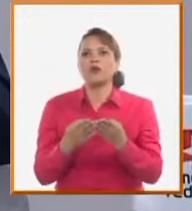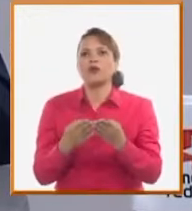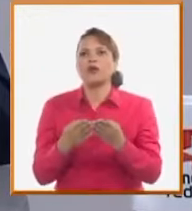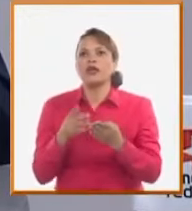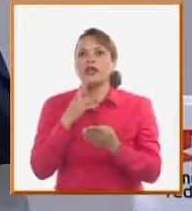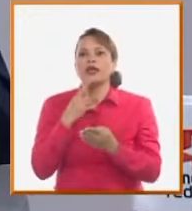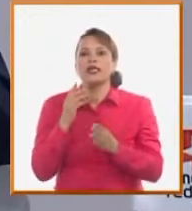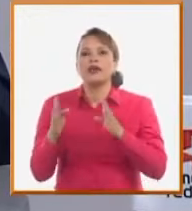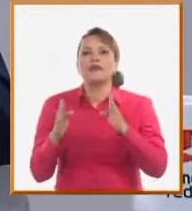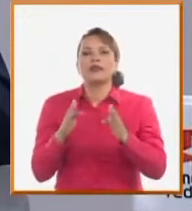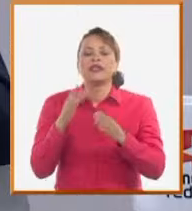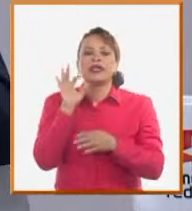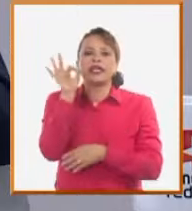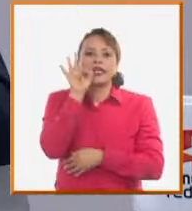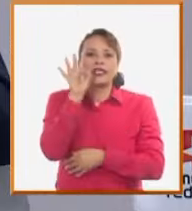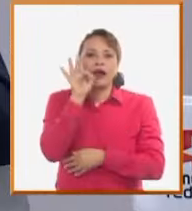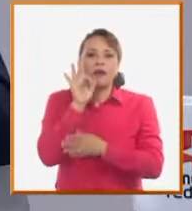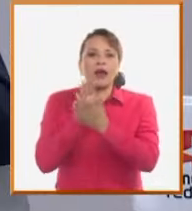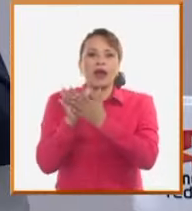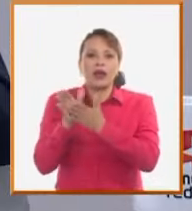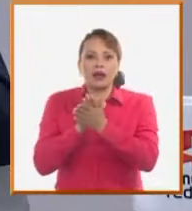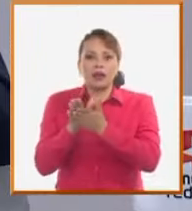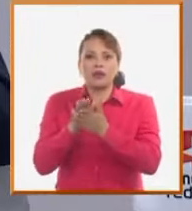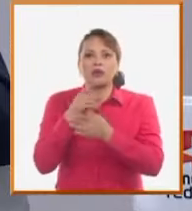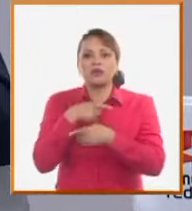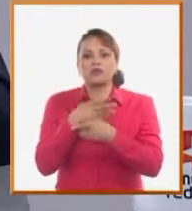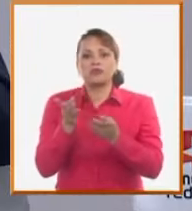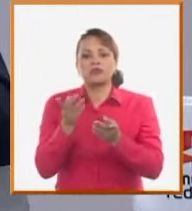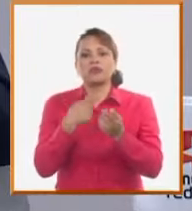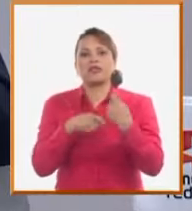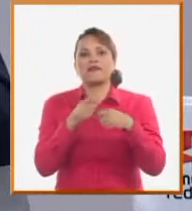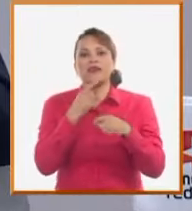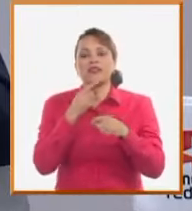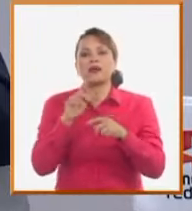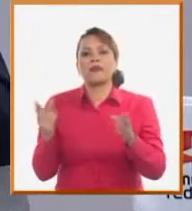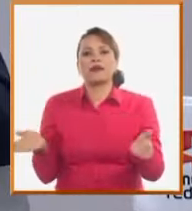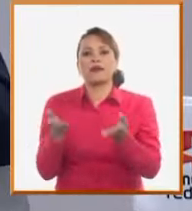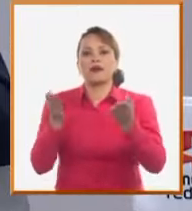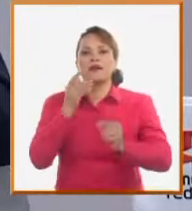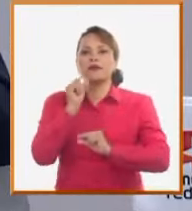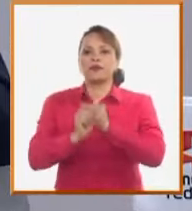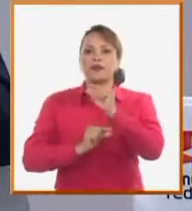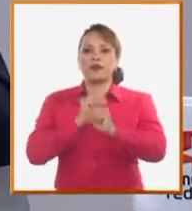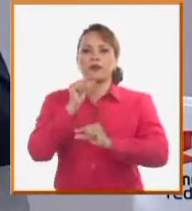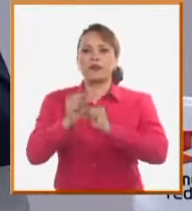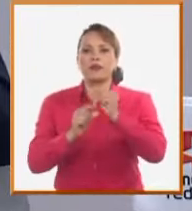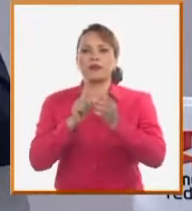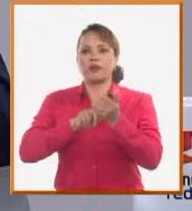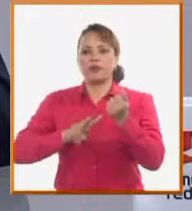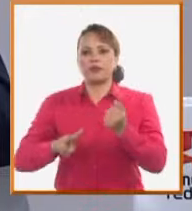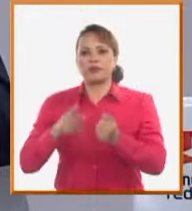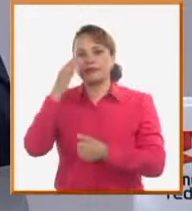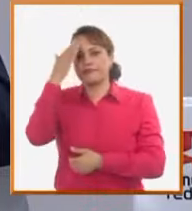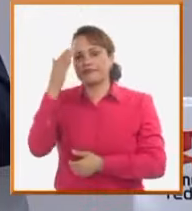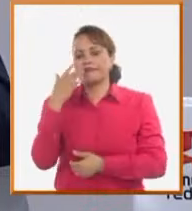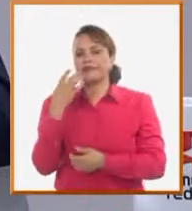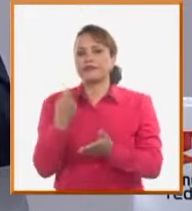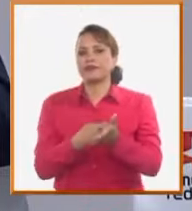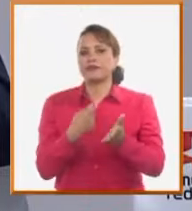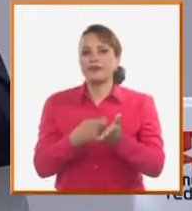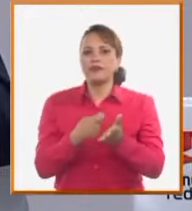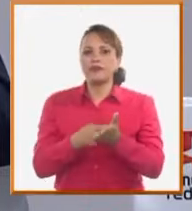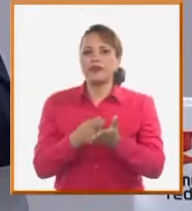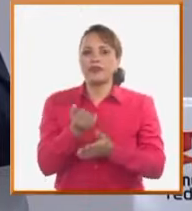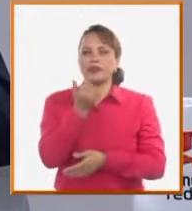el sector tabacalero en los rubros exportables del país y la recuperación que ha venido teniendo ese sector en la provincia gracias al financiamiento de